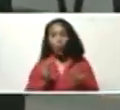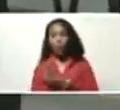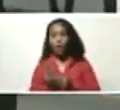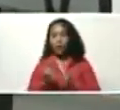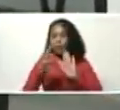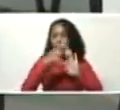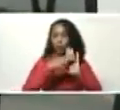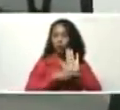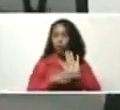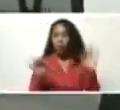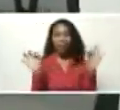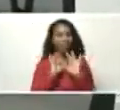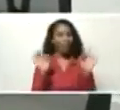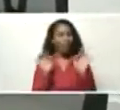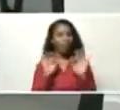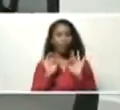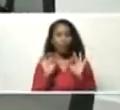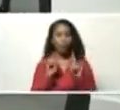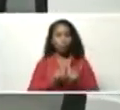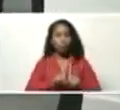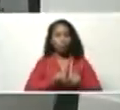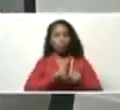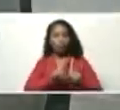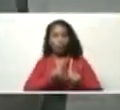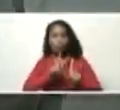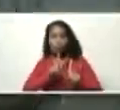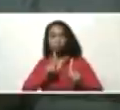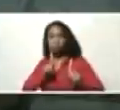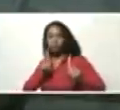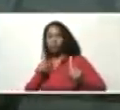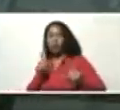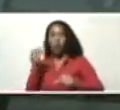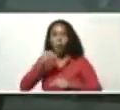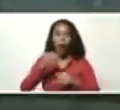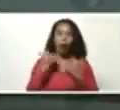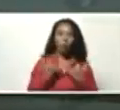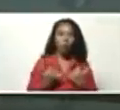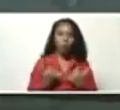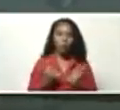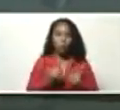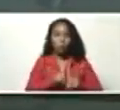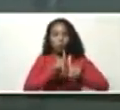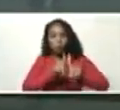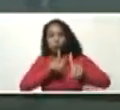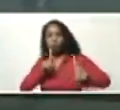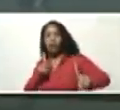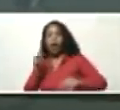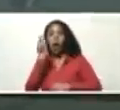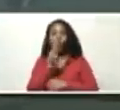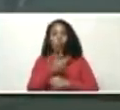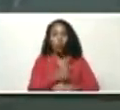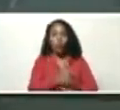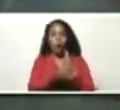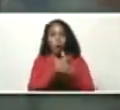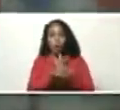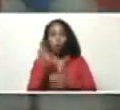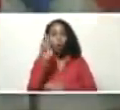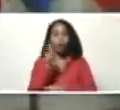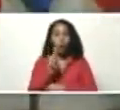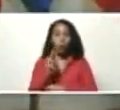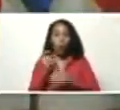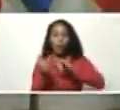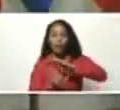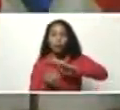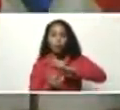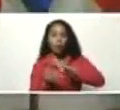reglas algunas, alejándonos cada día más de lo convencional, alejándonos cada día más del uso de las armas y utilizando instrumentos